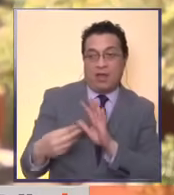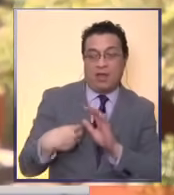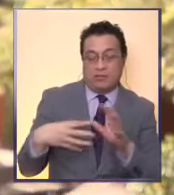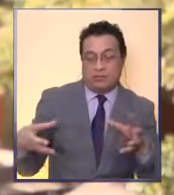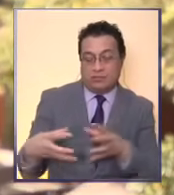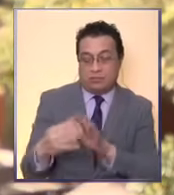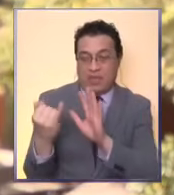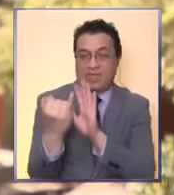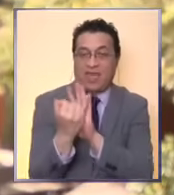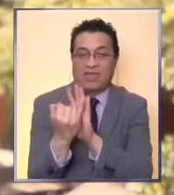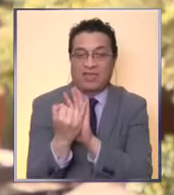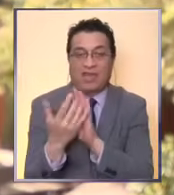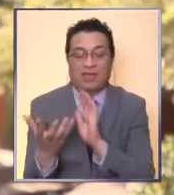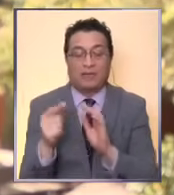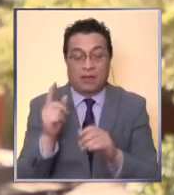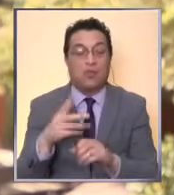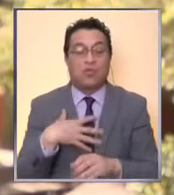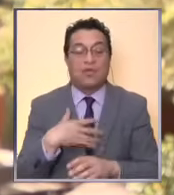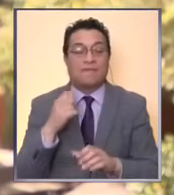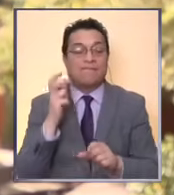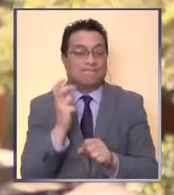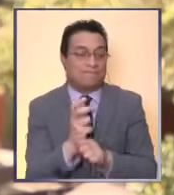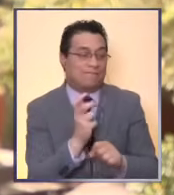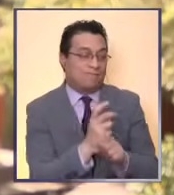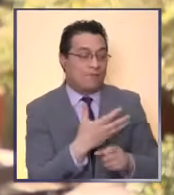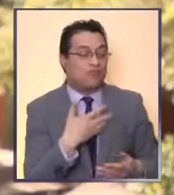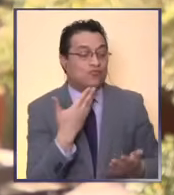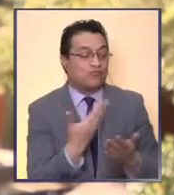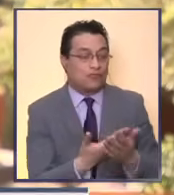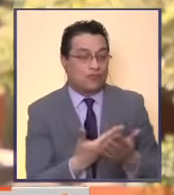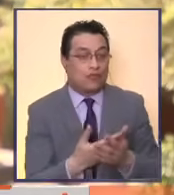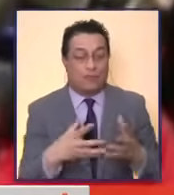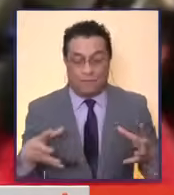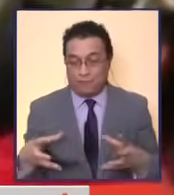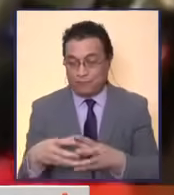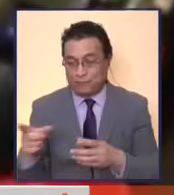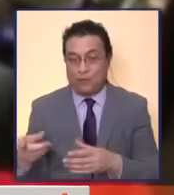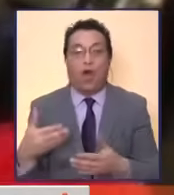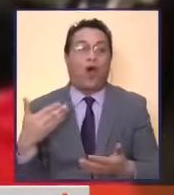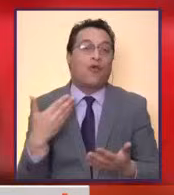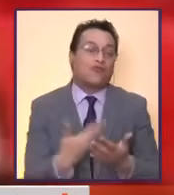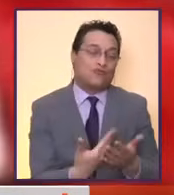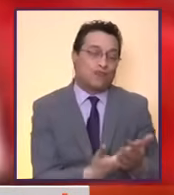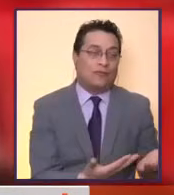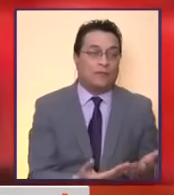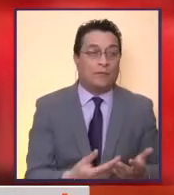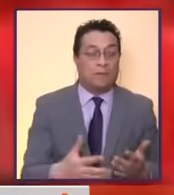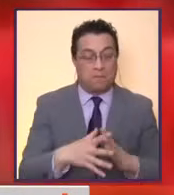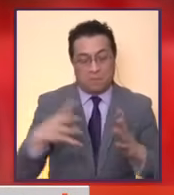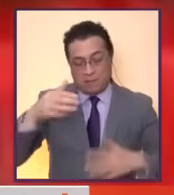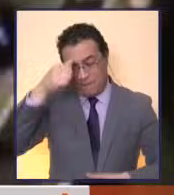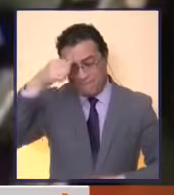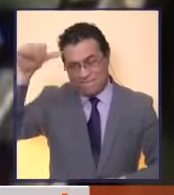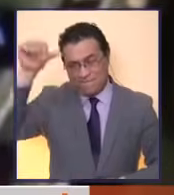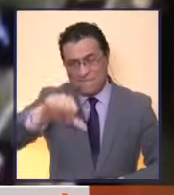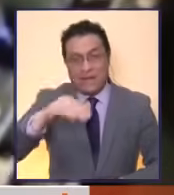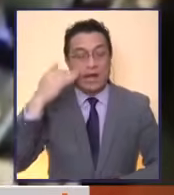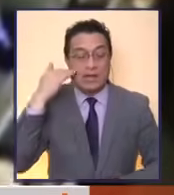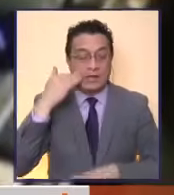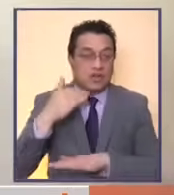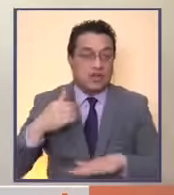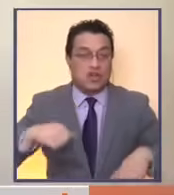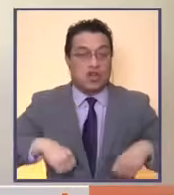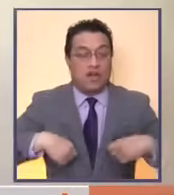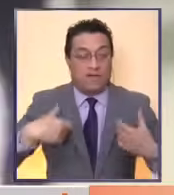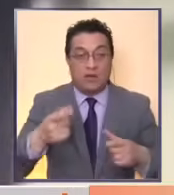esa identidad delictiva es utilizada por estas organizaciones. Aumentar las penas para los menores que delinquen, según los